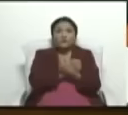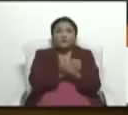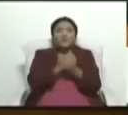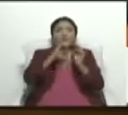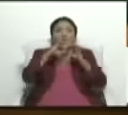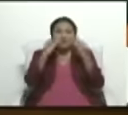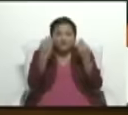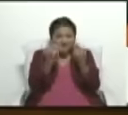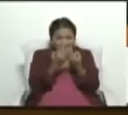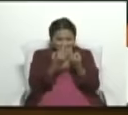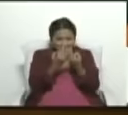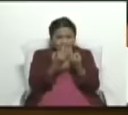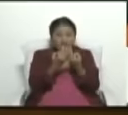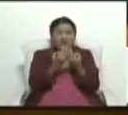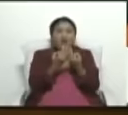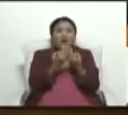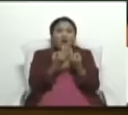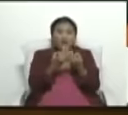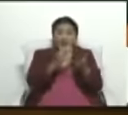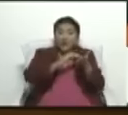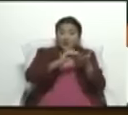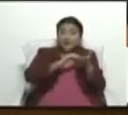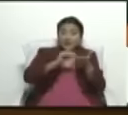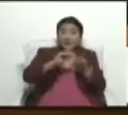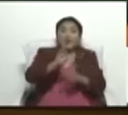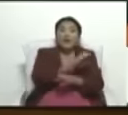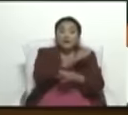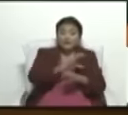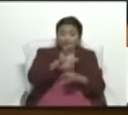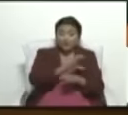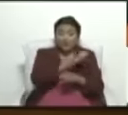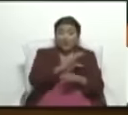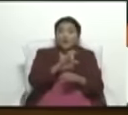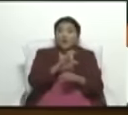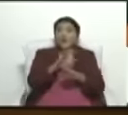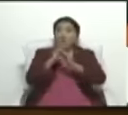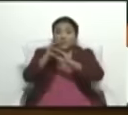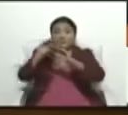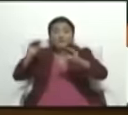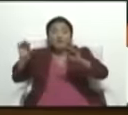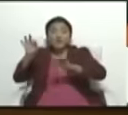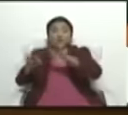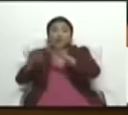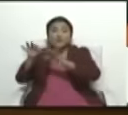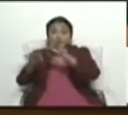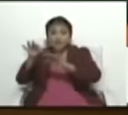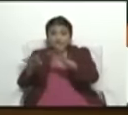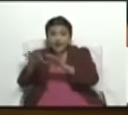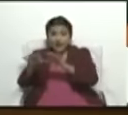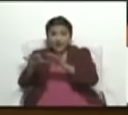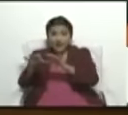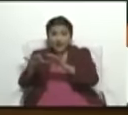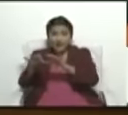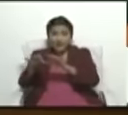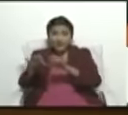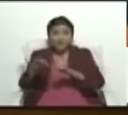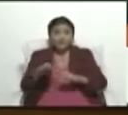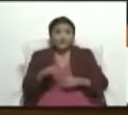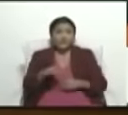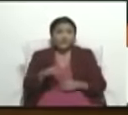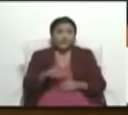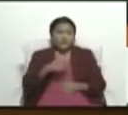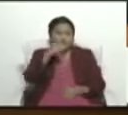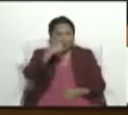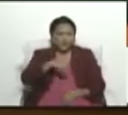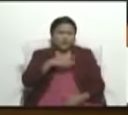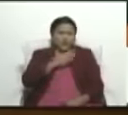familia, donde clama por justicia, por la lucha. En lo personal yo visualizo